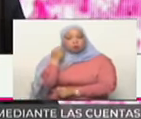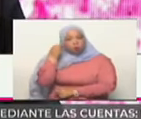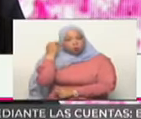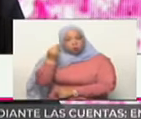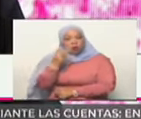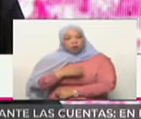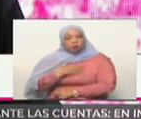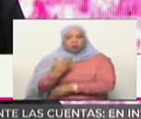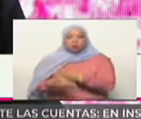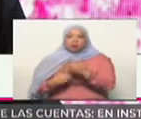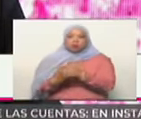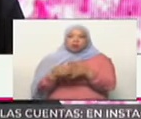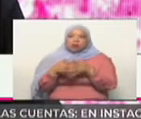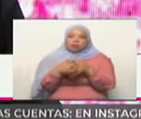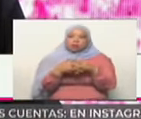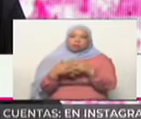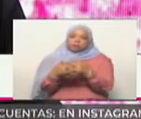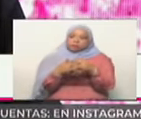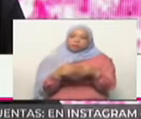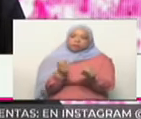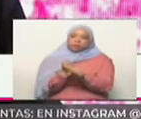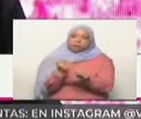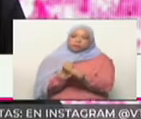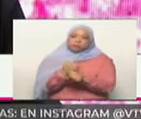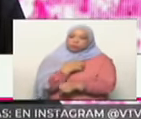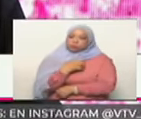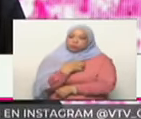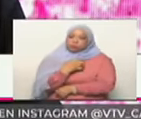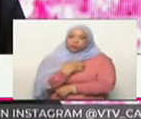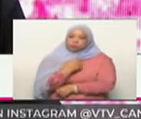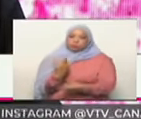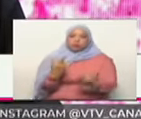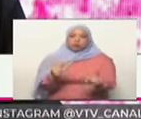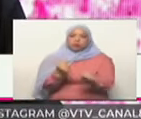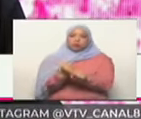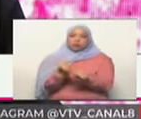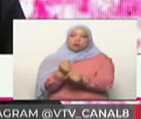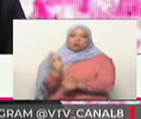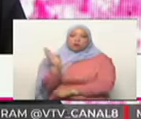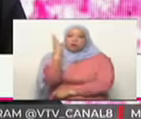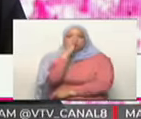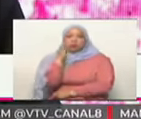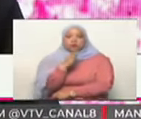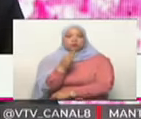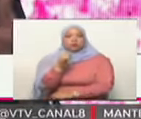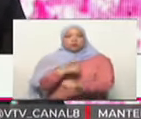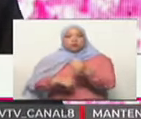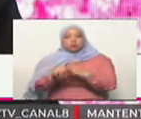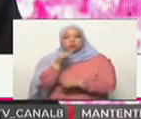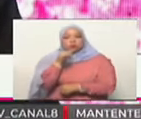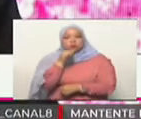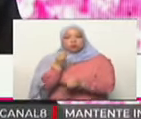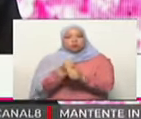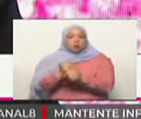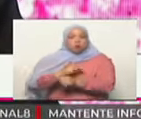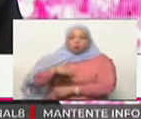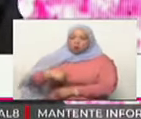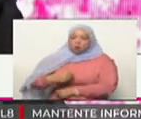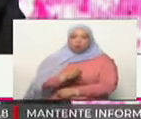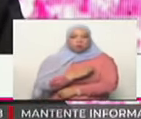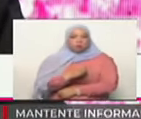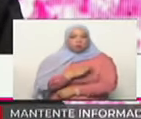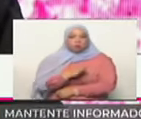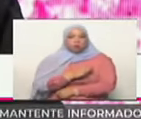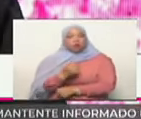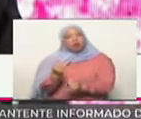sanciones de Estados Unidos detenernos, no podrá el veto de la Cancillería brasileña detener el camino de los BRICS, que es nuestro camino.